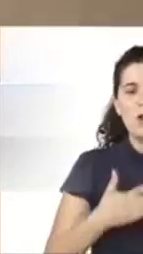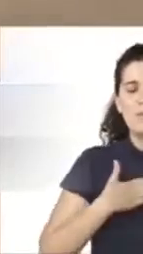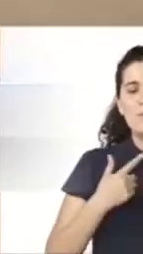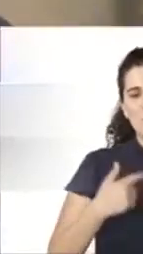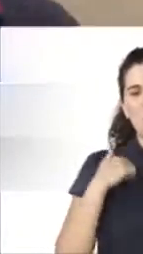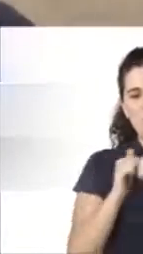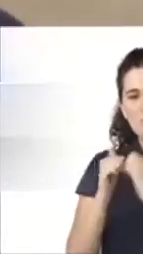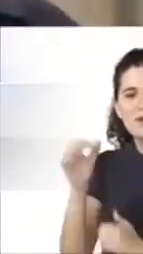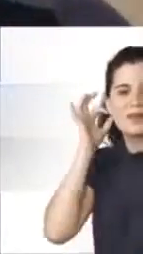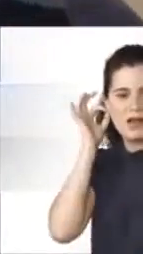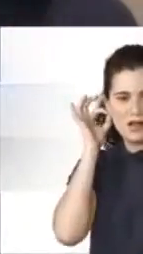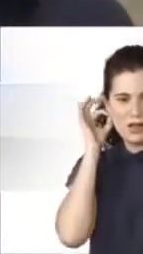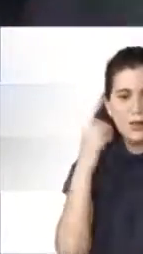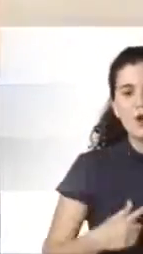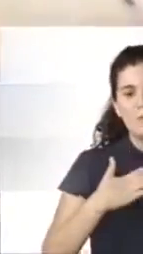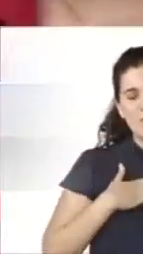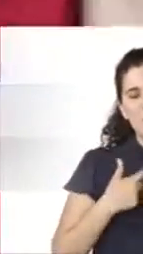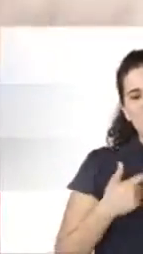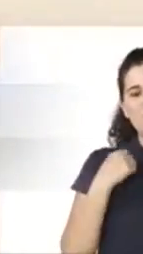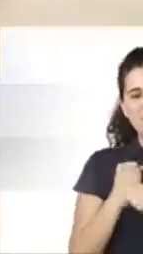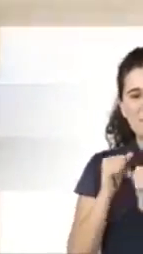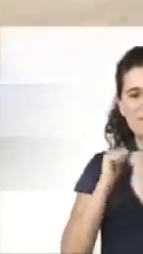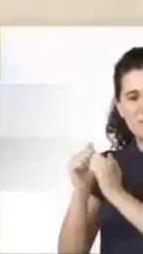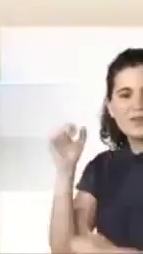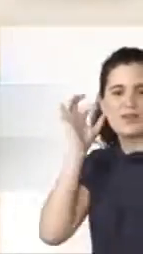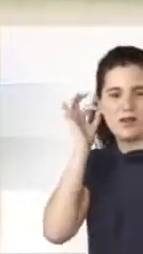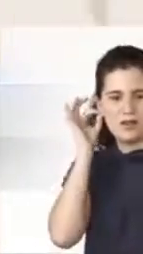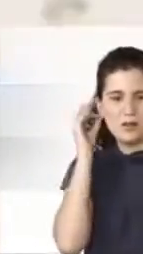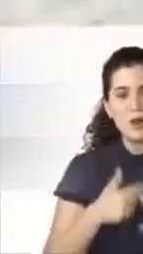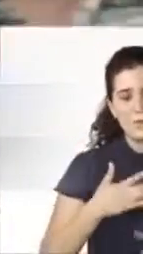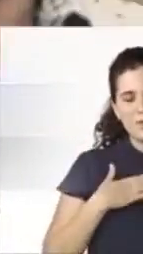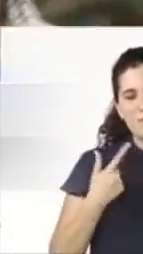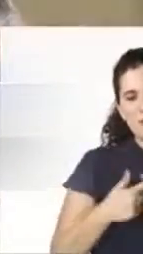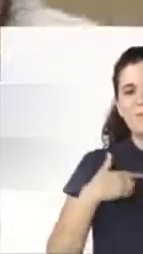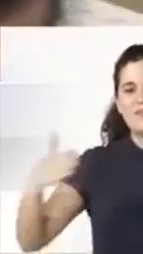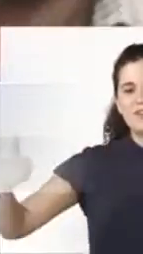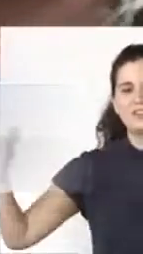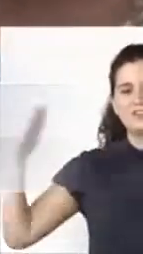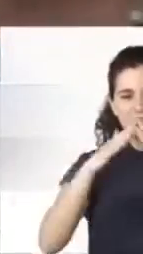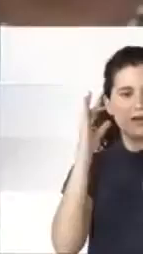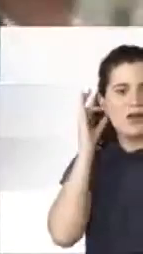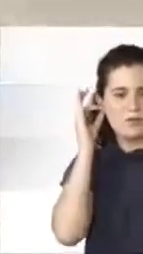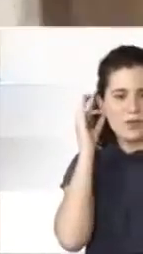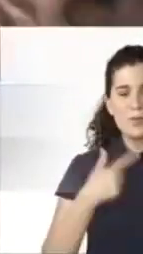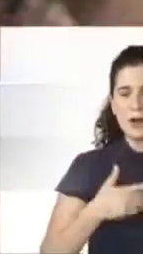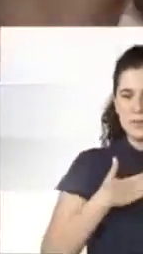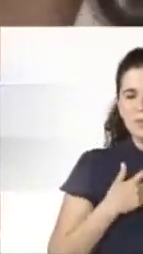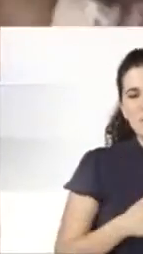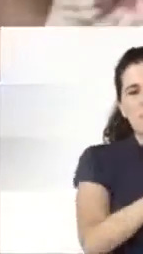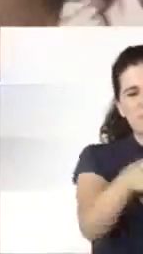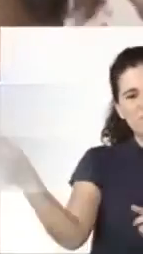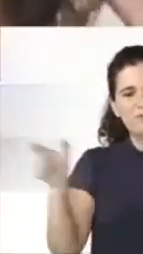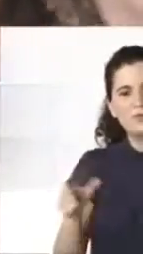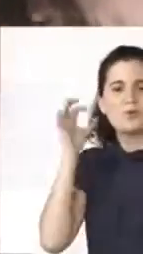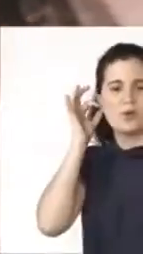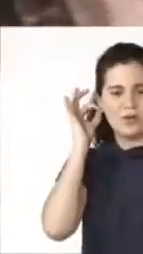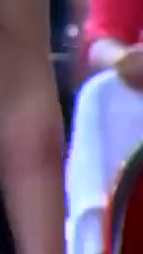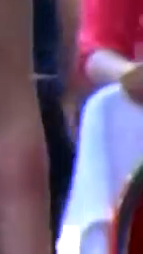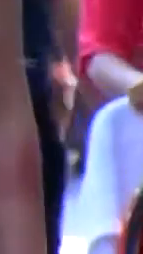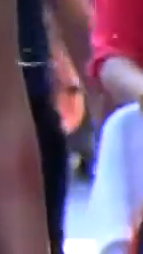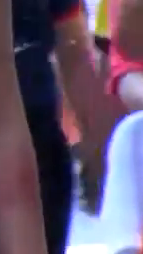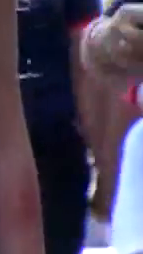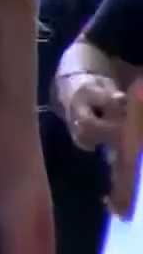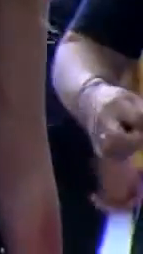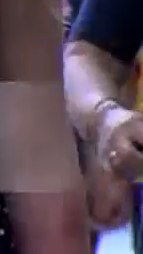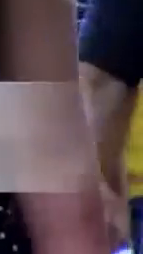fin la prevención de la violencia contra el género femenino. En nuestro país, las cifras de violencia son alarmantes.